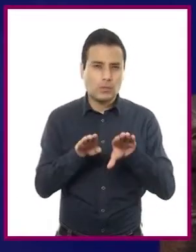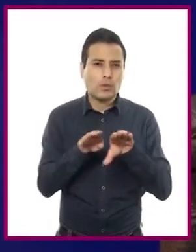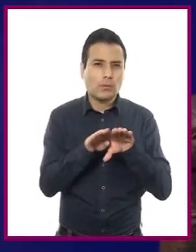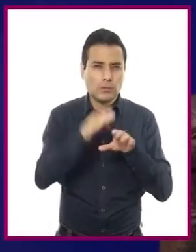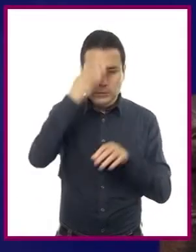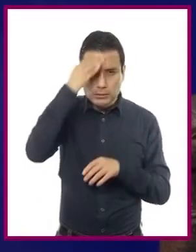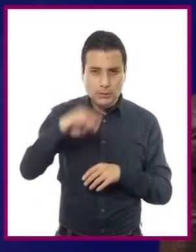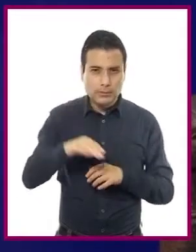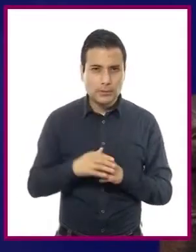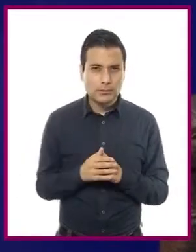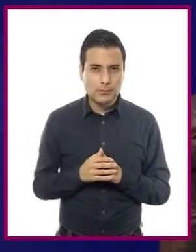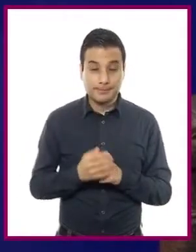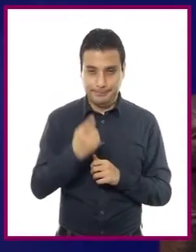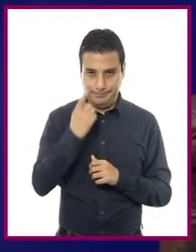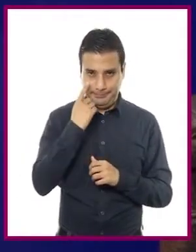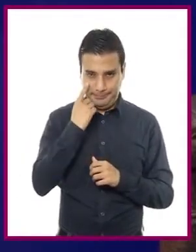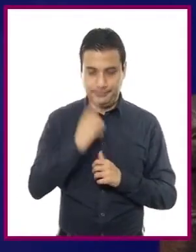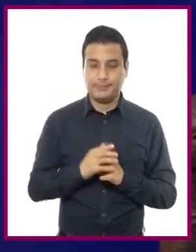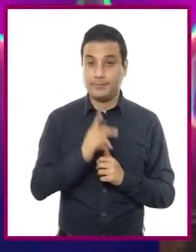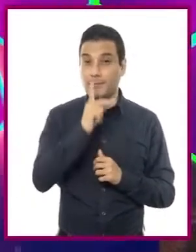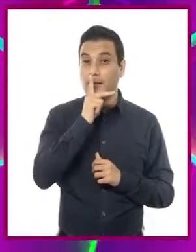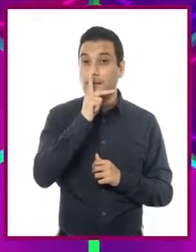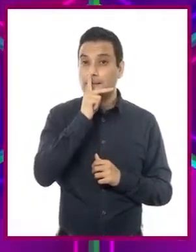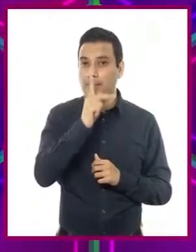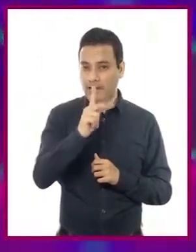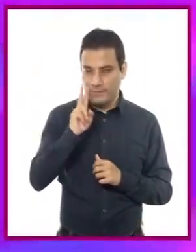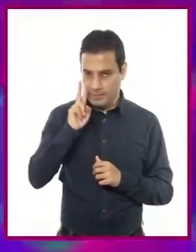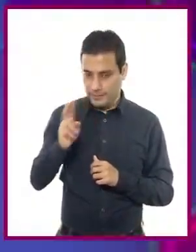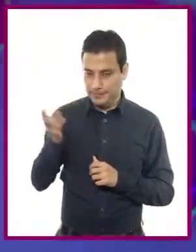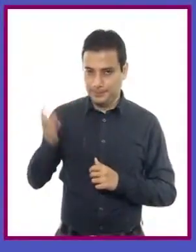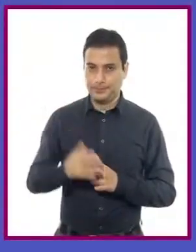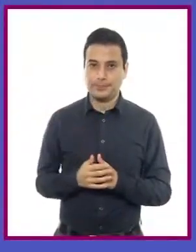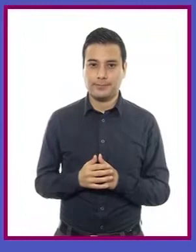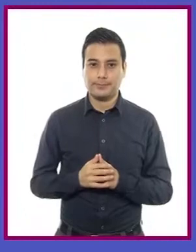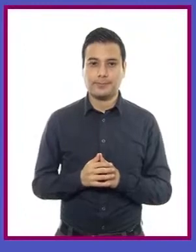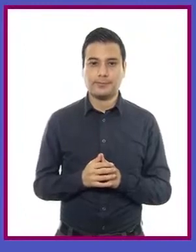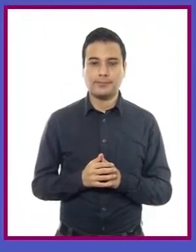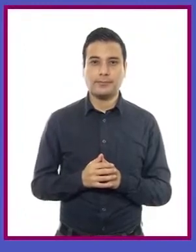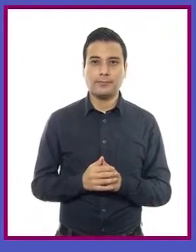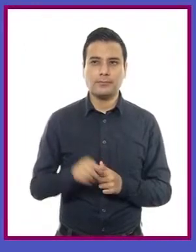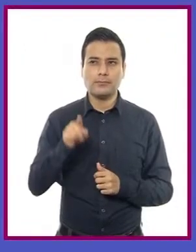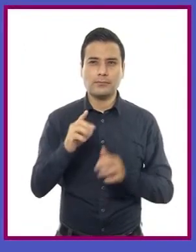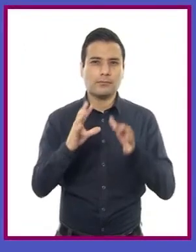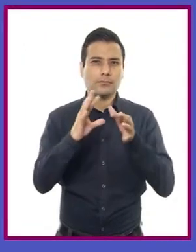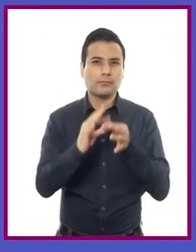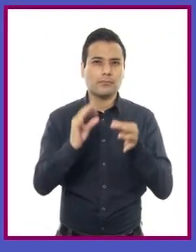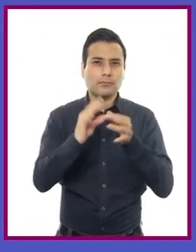descubrimos? Pues veamos las palabras. Cuando el autor se refiere a la danza